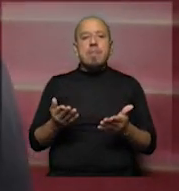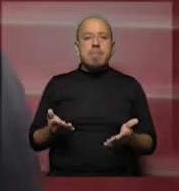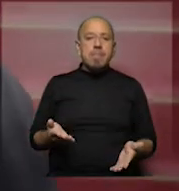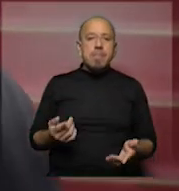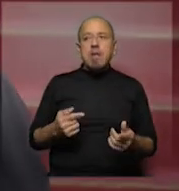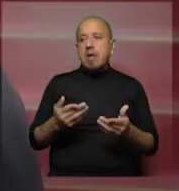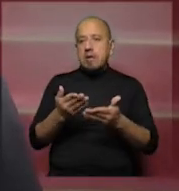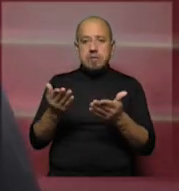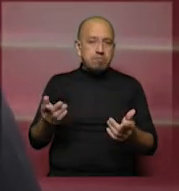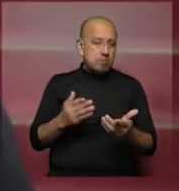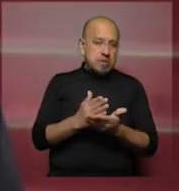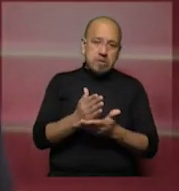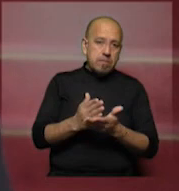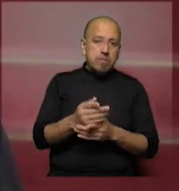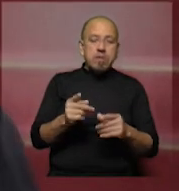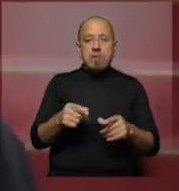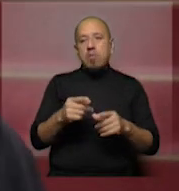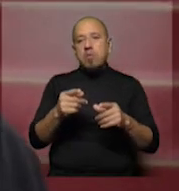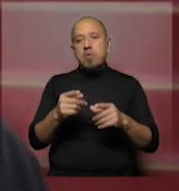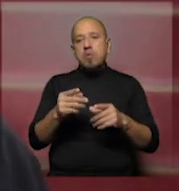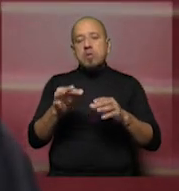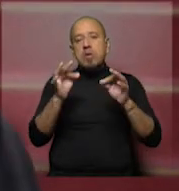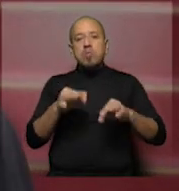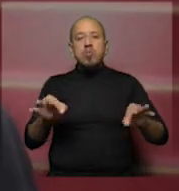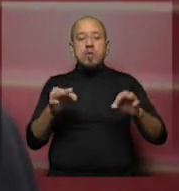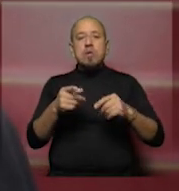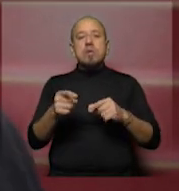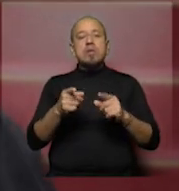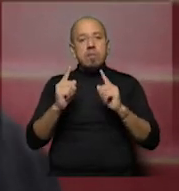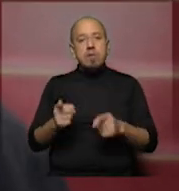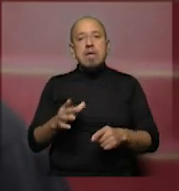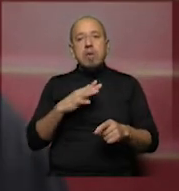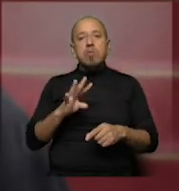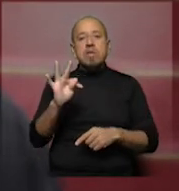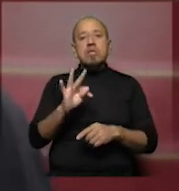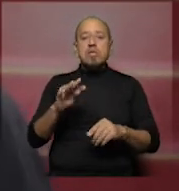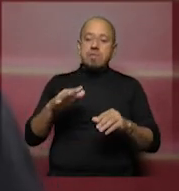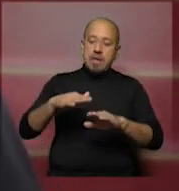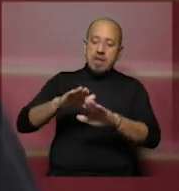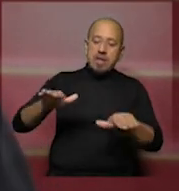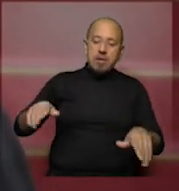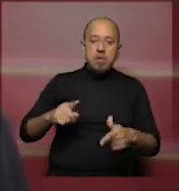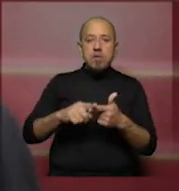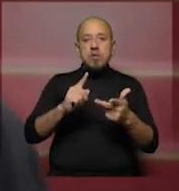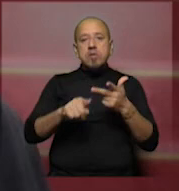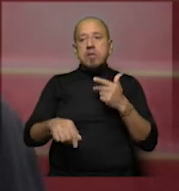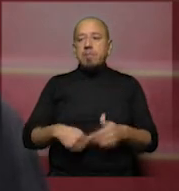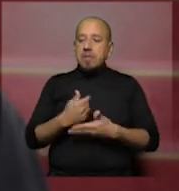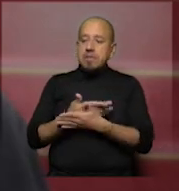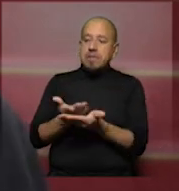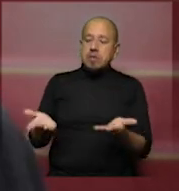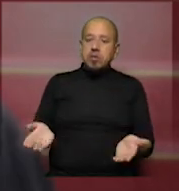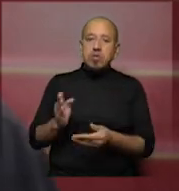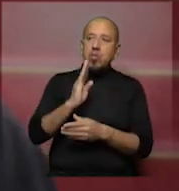los espectáculos que se van a realizar aquí en la Sala Hugo Balso, vamos a tener un taller para niños, una presentación del libro de